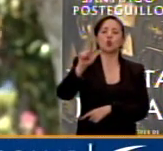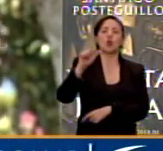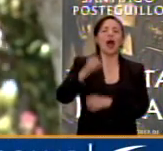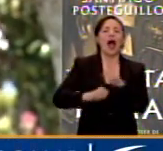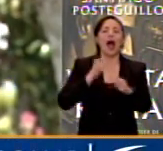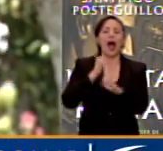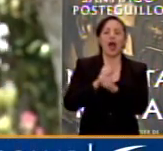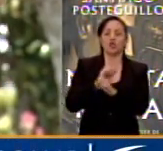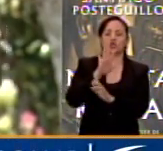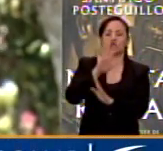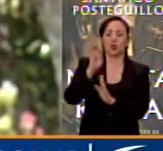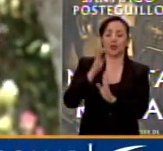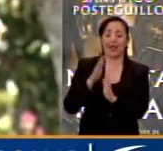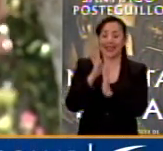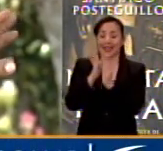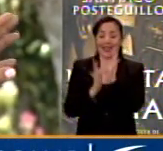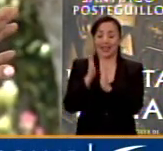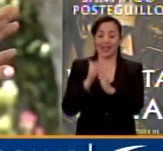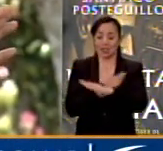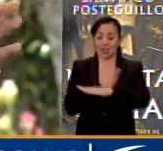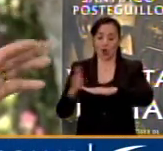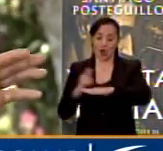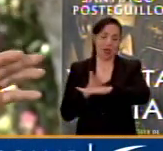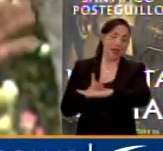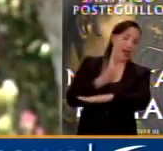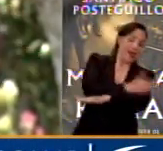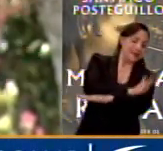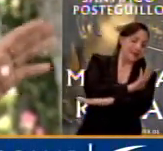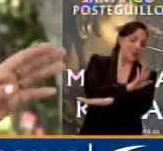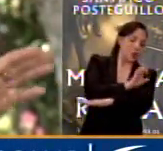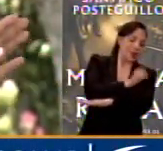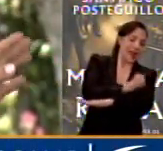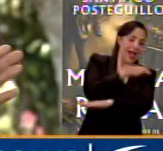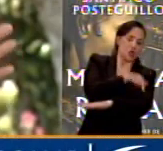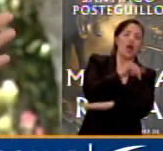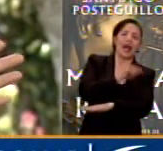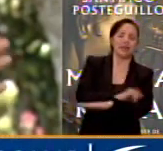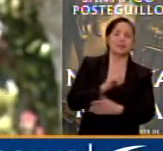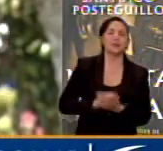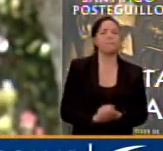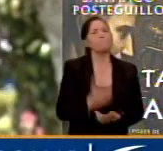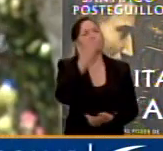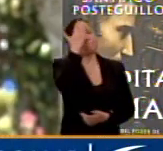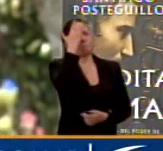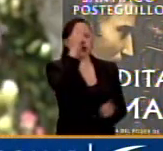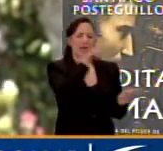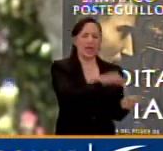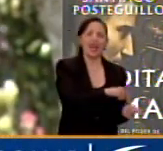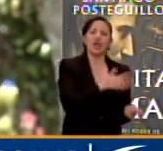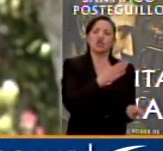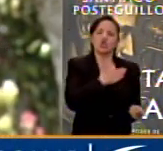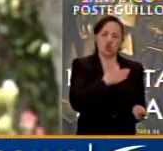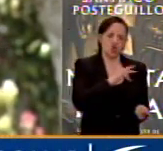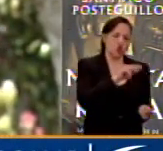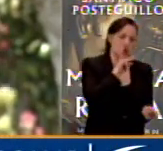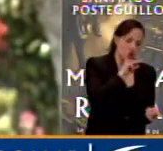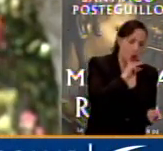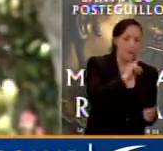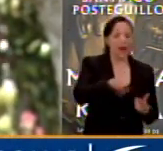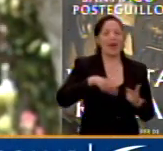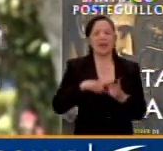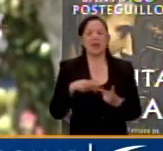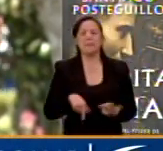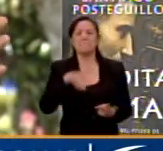Cristo. Santiago, explíquenos un poco el nombre, porque Roma Soy Yo y en este segundo Maldita Roma, ¿tiene que ver con el cambio que sufrió